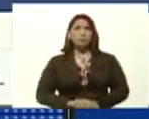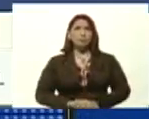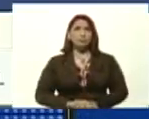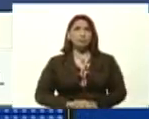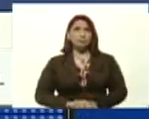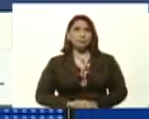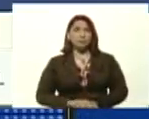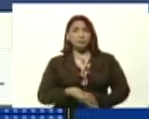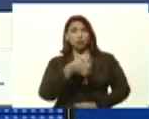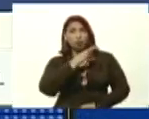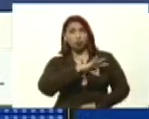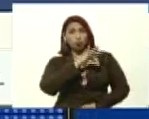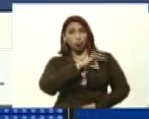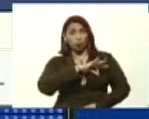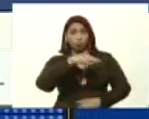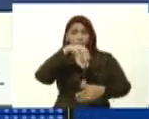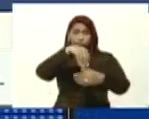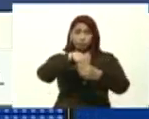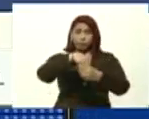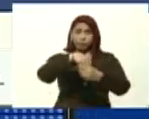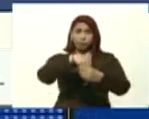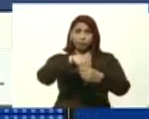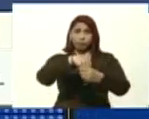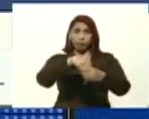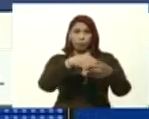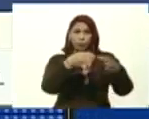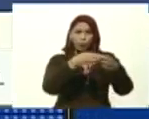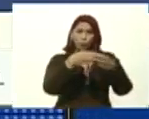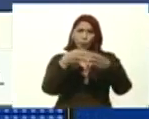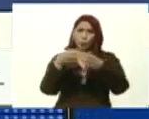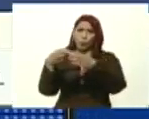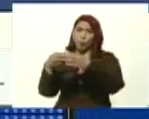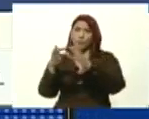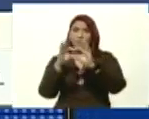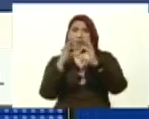en la sociedad se organiza en familia.